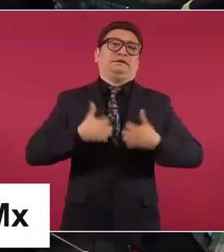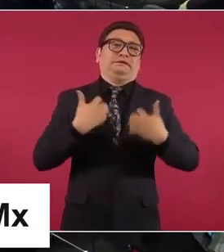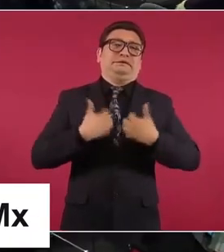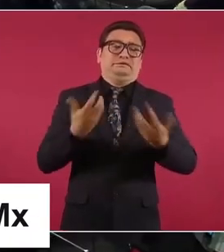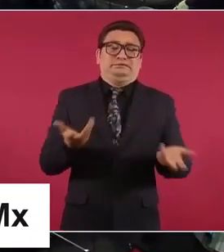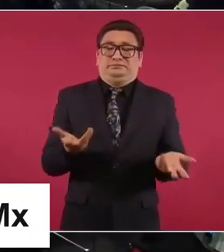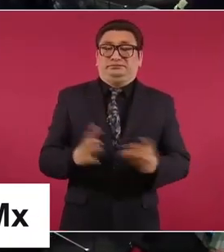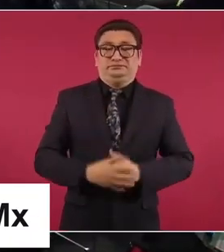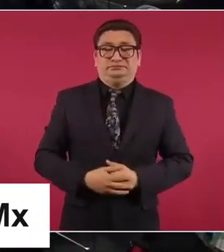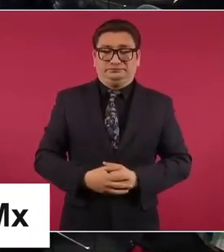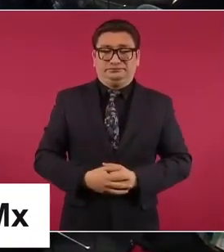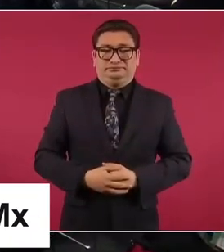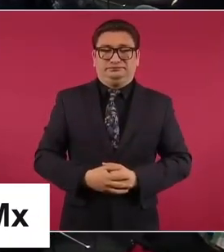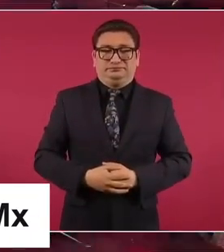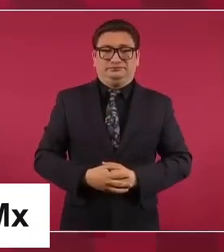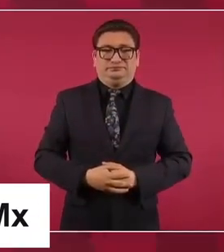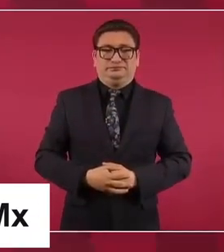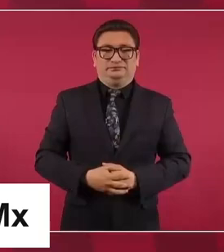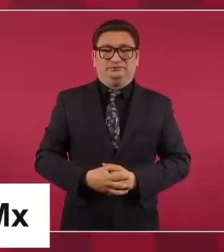O sea,